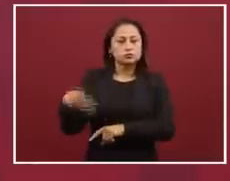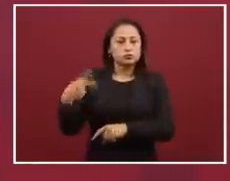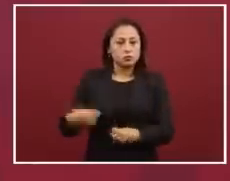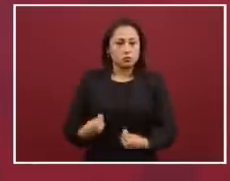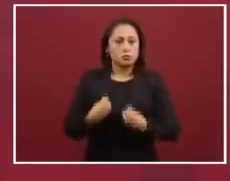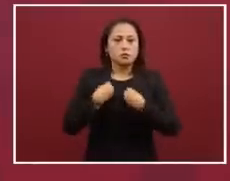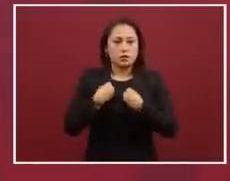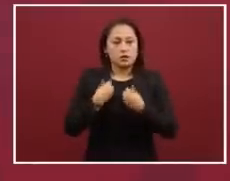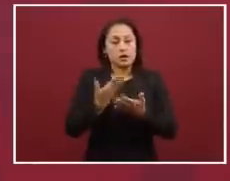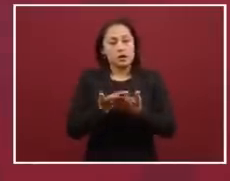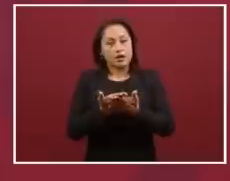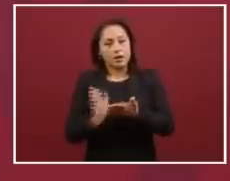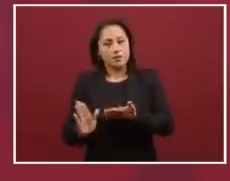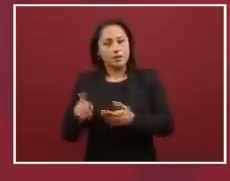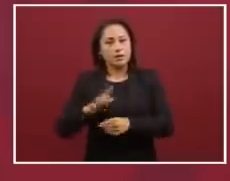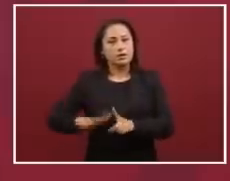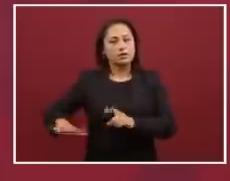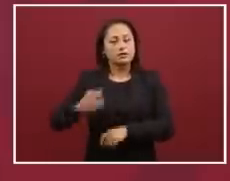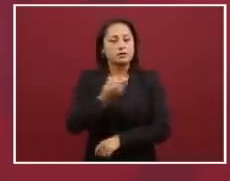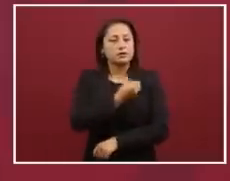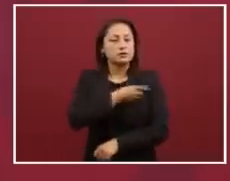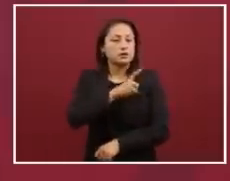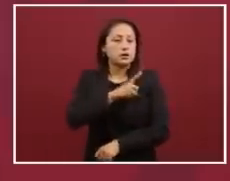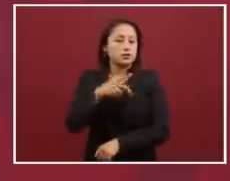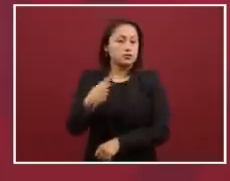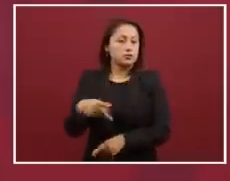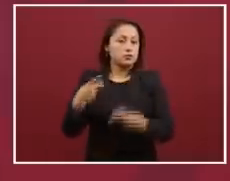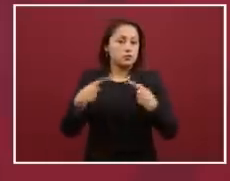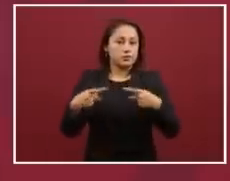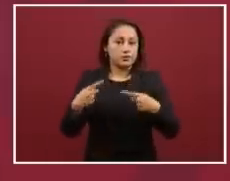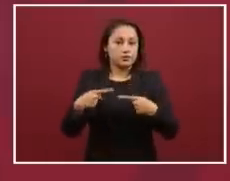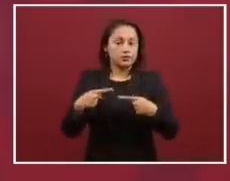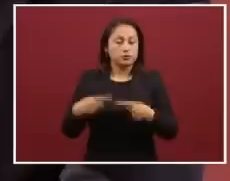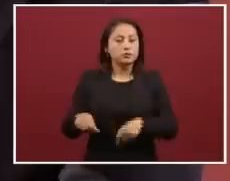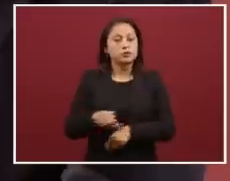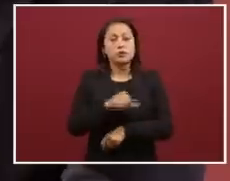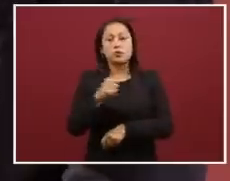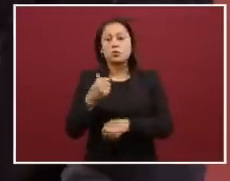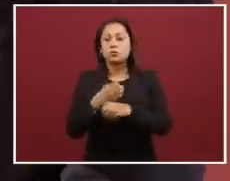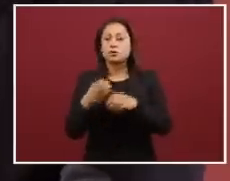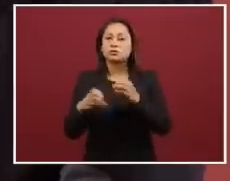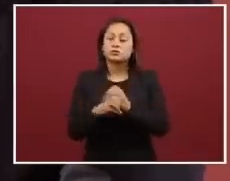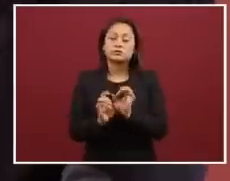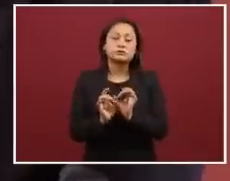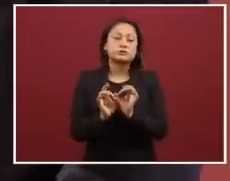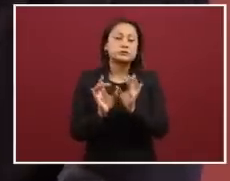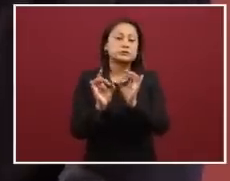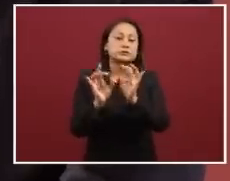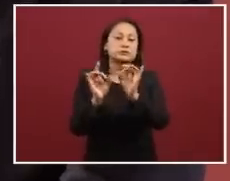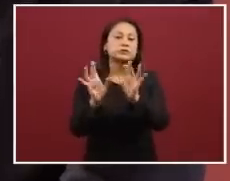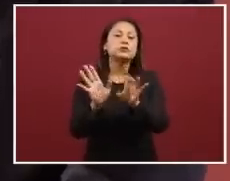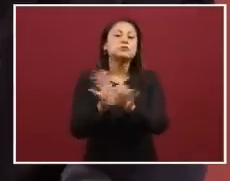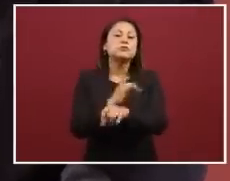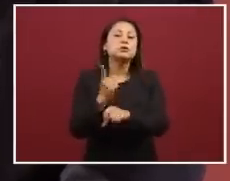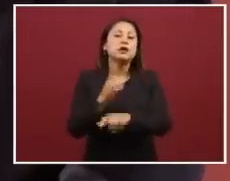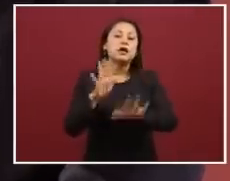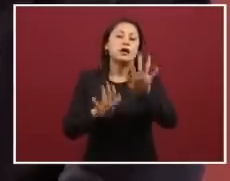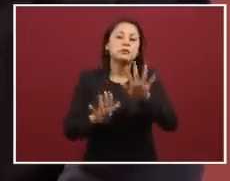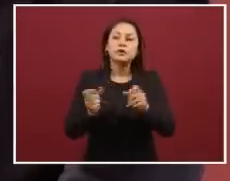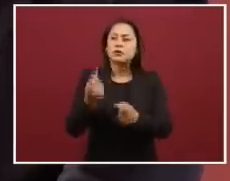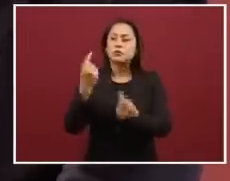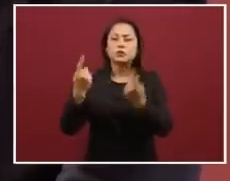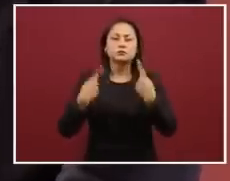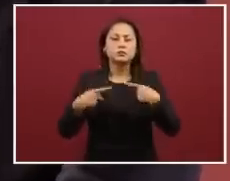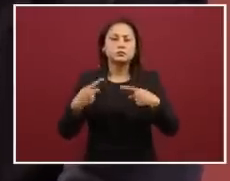y otro tipo de acciones o situaciones que se puedan generar por tránsito irregular de personas que pueda haber en